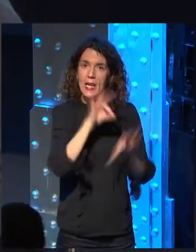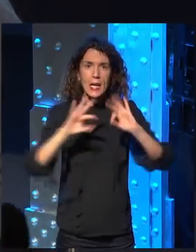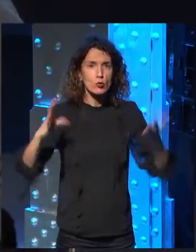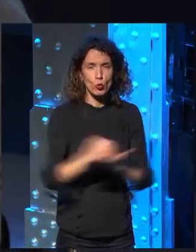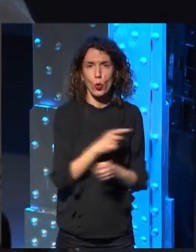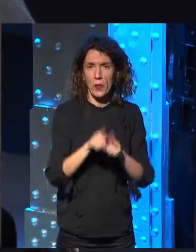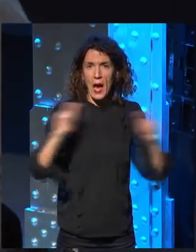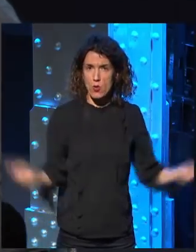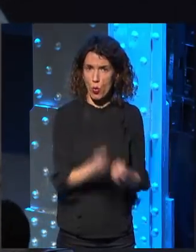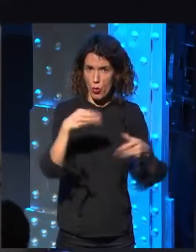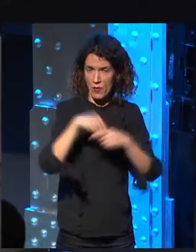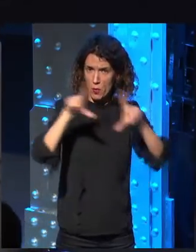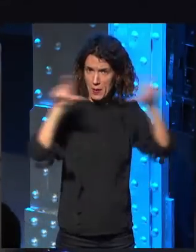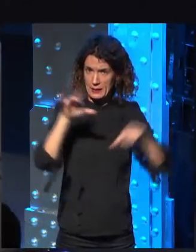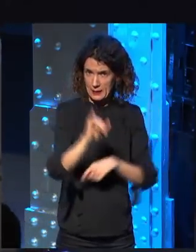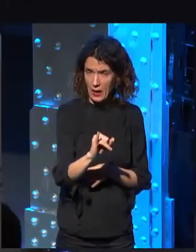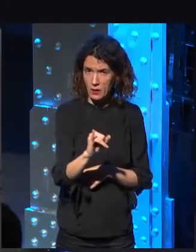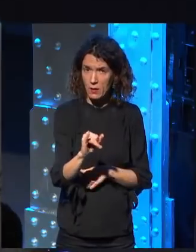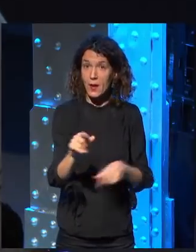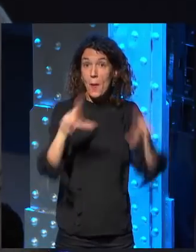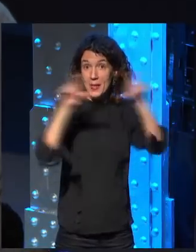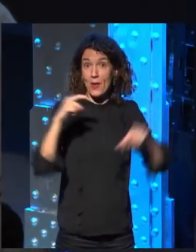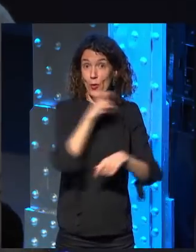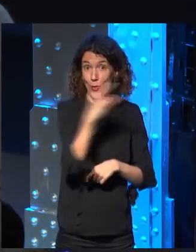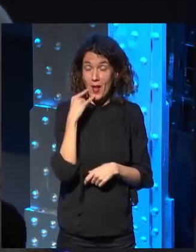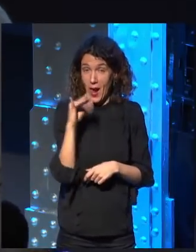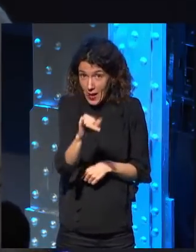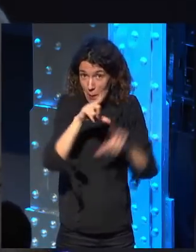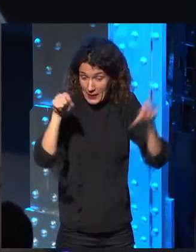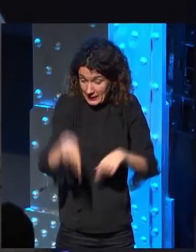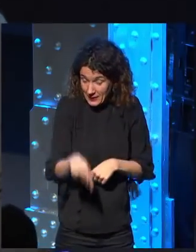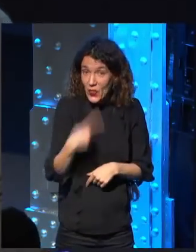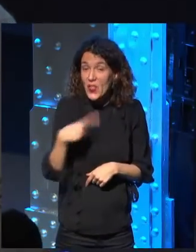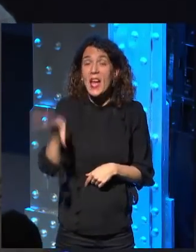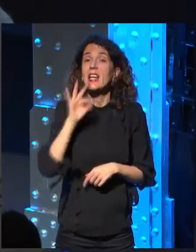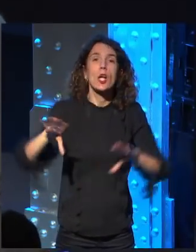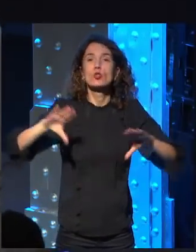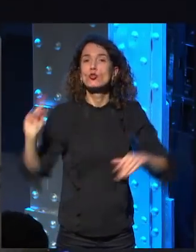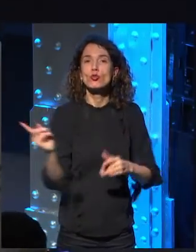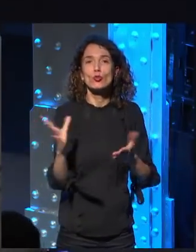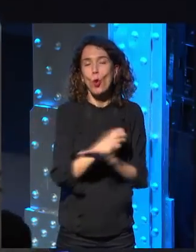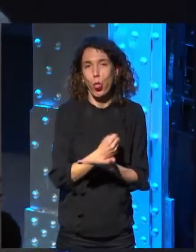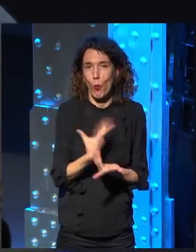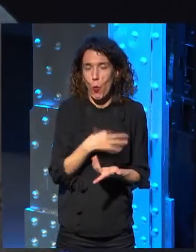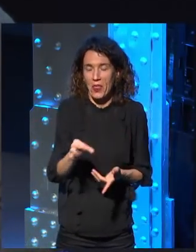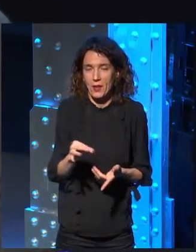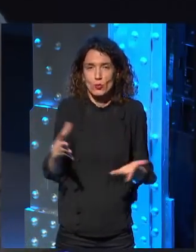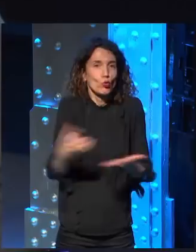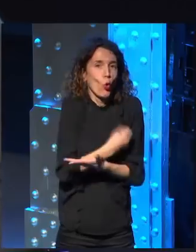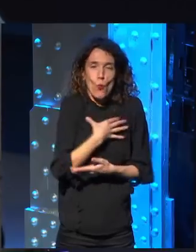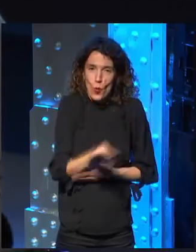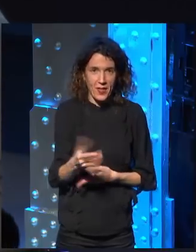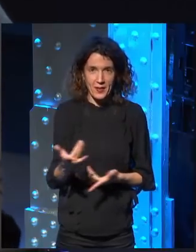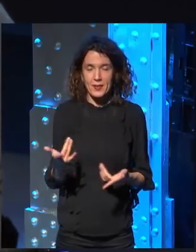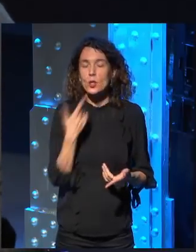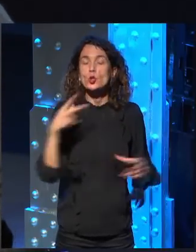todo, ¿no? Que es un anuncio de esta empresa, por cierto, que nos acoge aquí hoy. No, dice, elige todo, tú puedes tenerlo todo, ¿no? Dice,